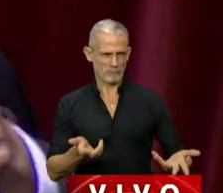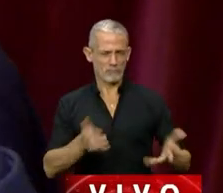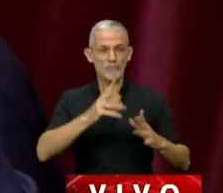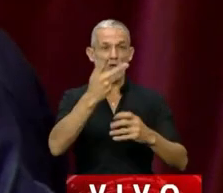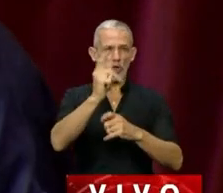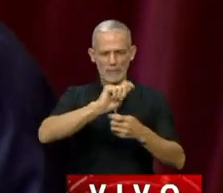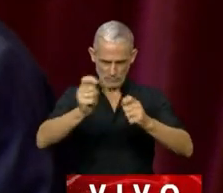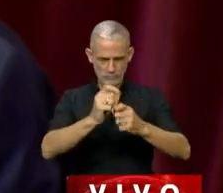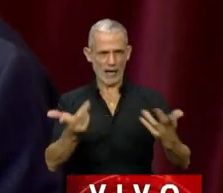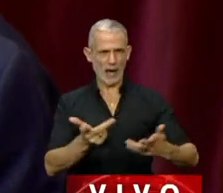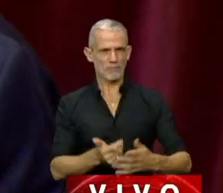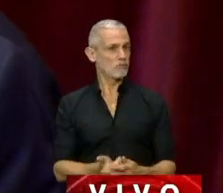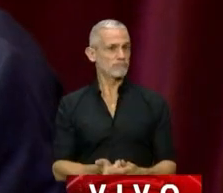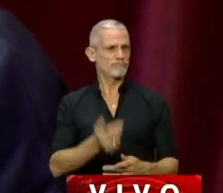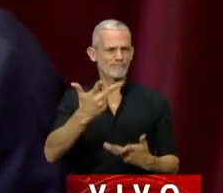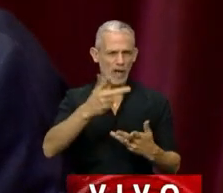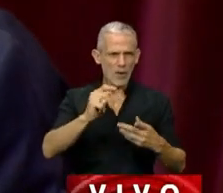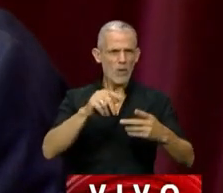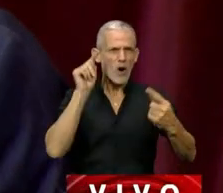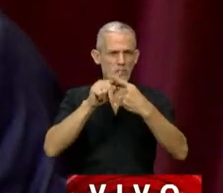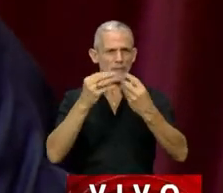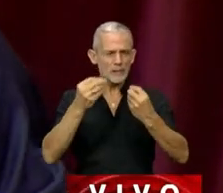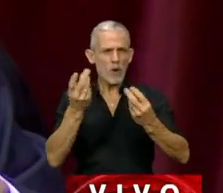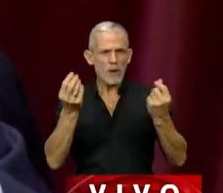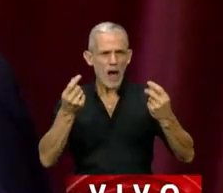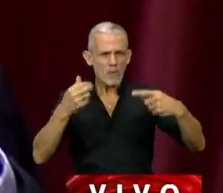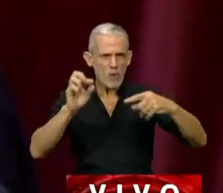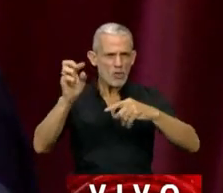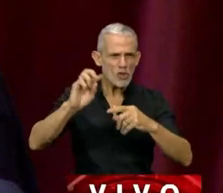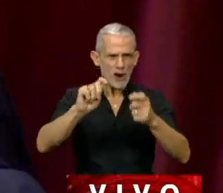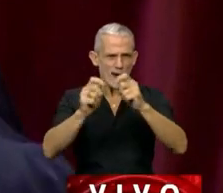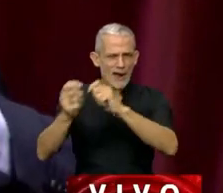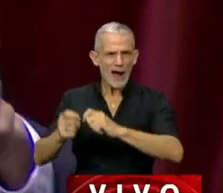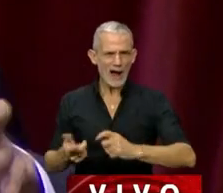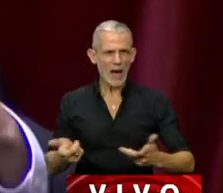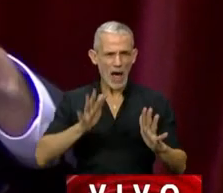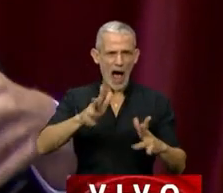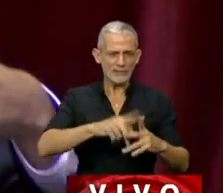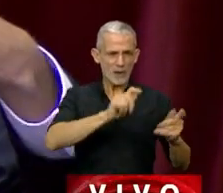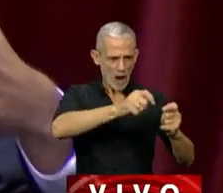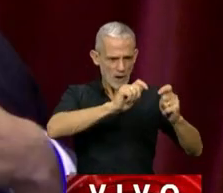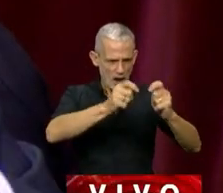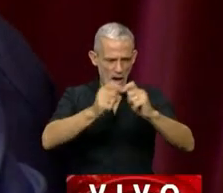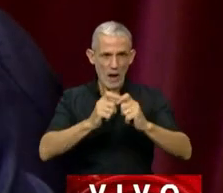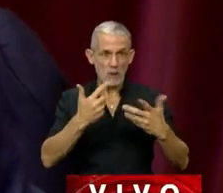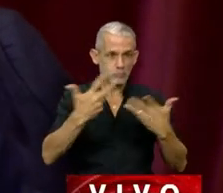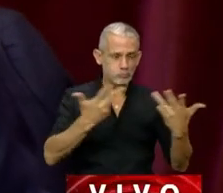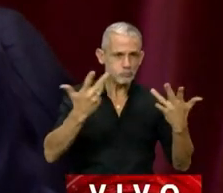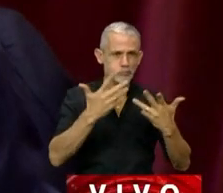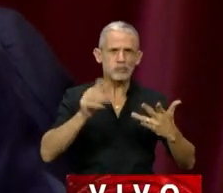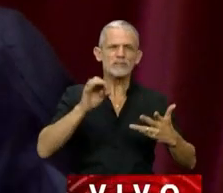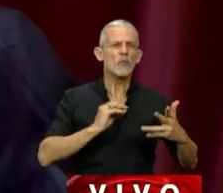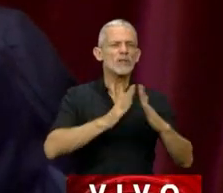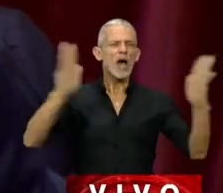A los 2 meses se lo volvió a modificar, las metas monetarias, todo se modificaba y eso es lo que venía generando